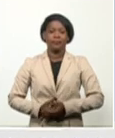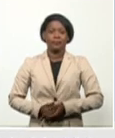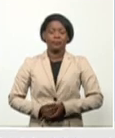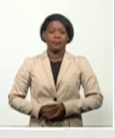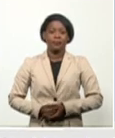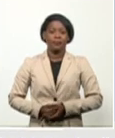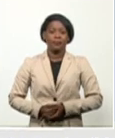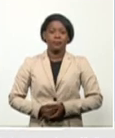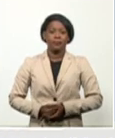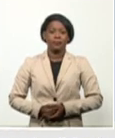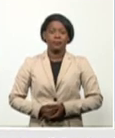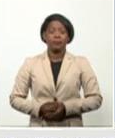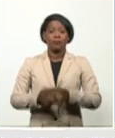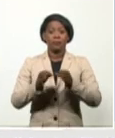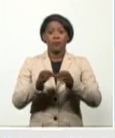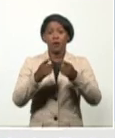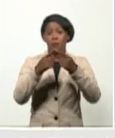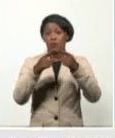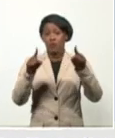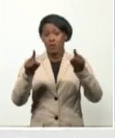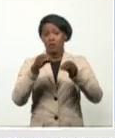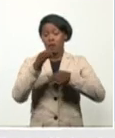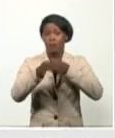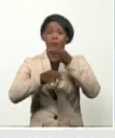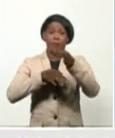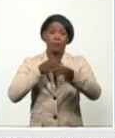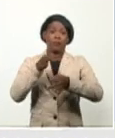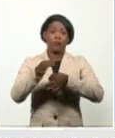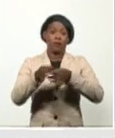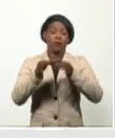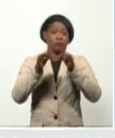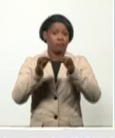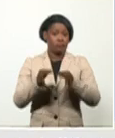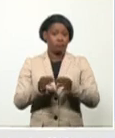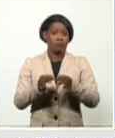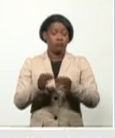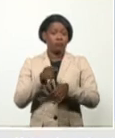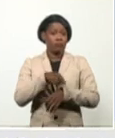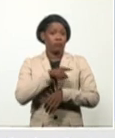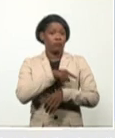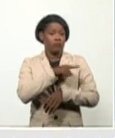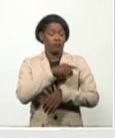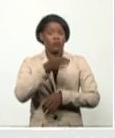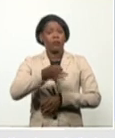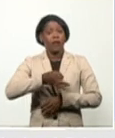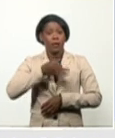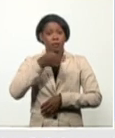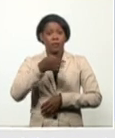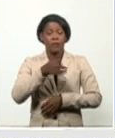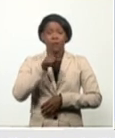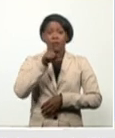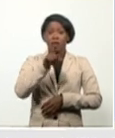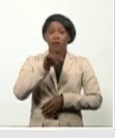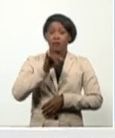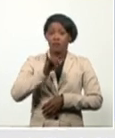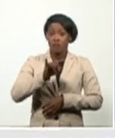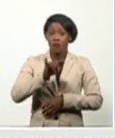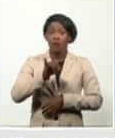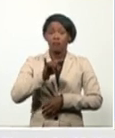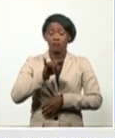Por provincia, pues como también ha pasado en los últimos días, de los 16, 13 son de La